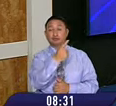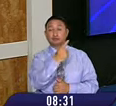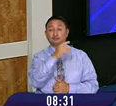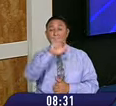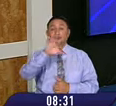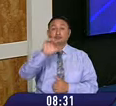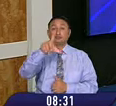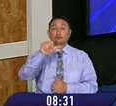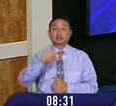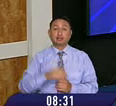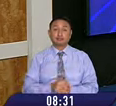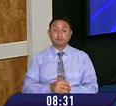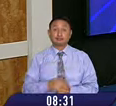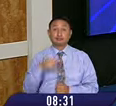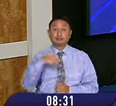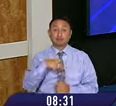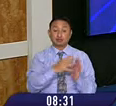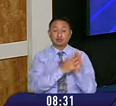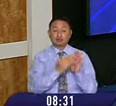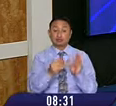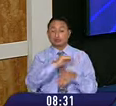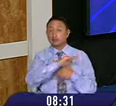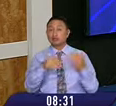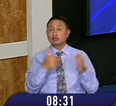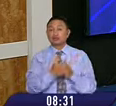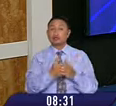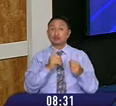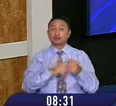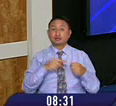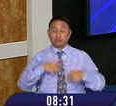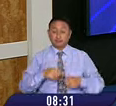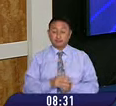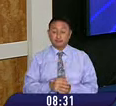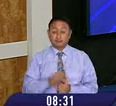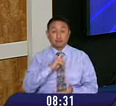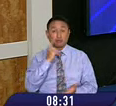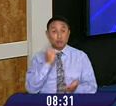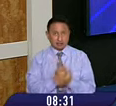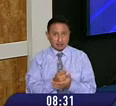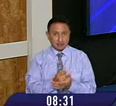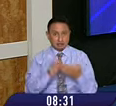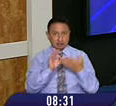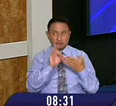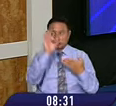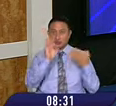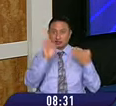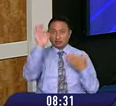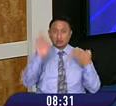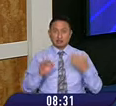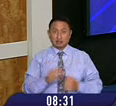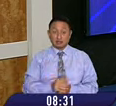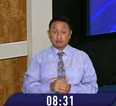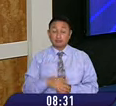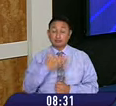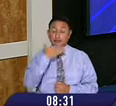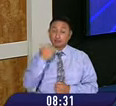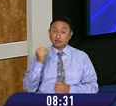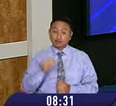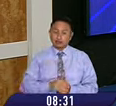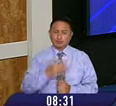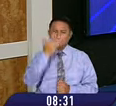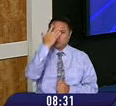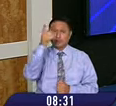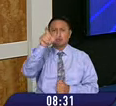Tola. Esto hay que replicarlo en toda la ciudad. Créanme, los índices de inseguridad pues mejoran, porque